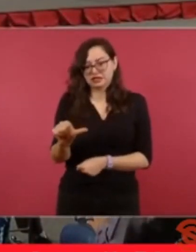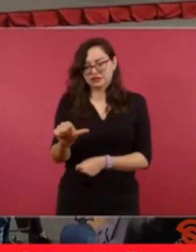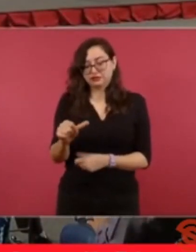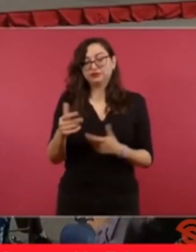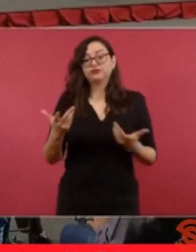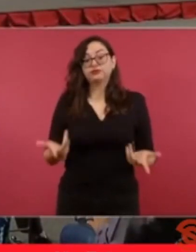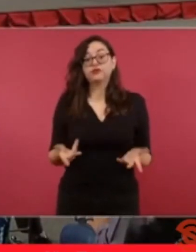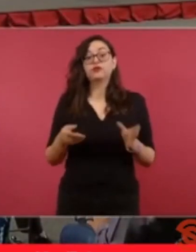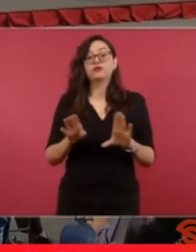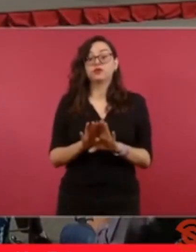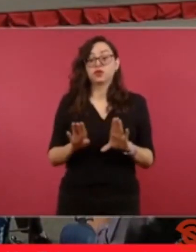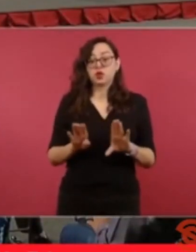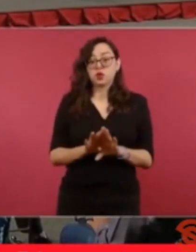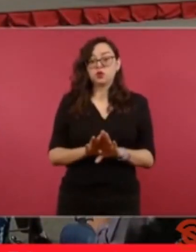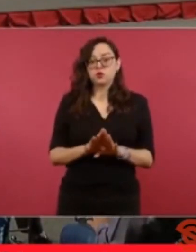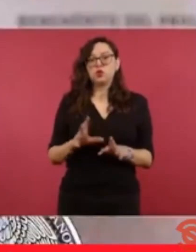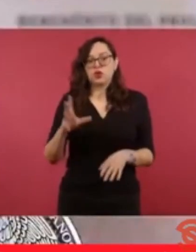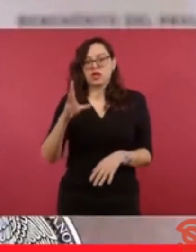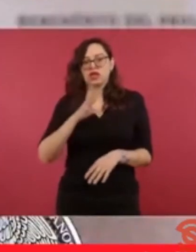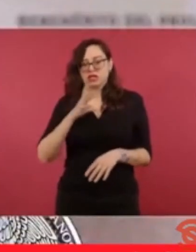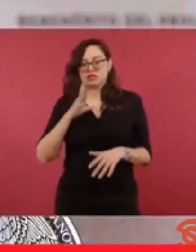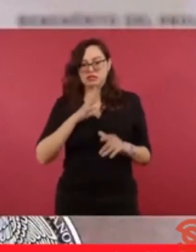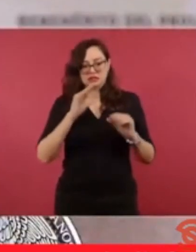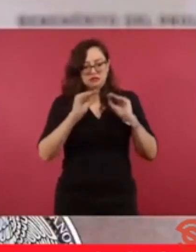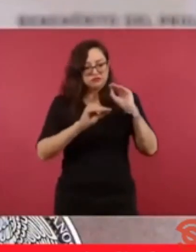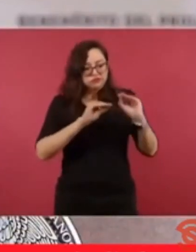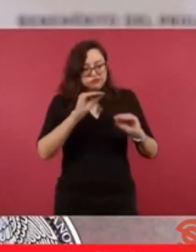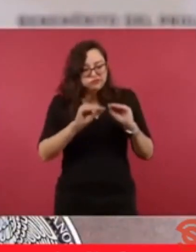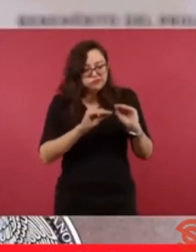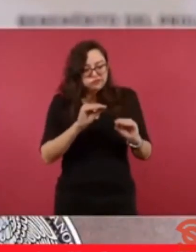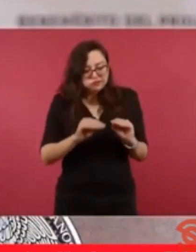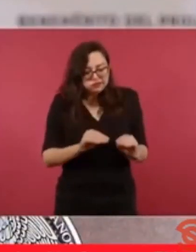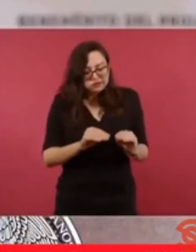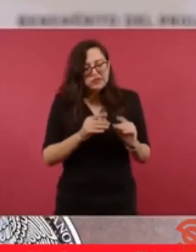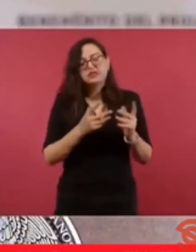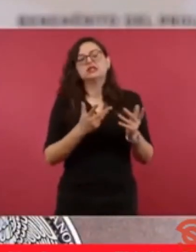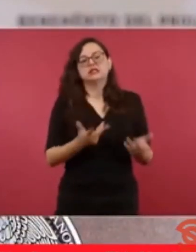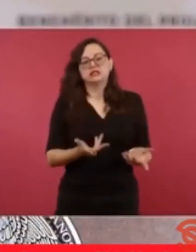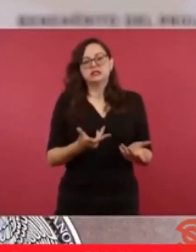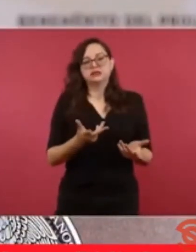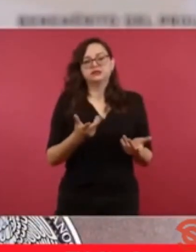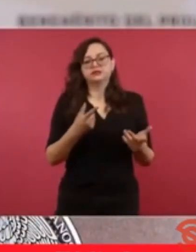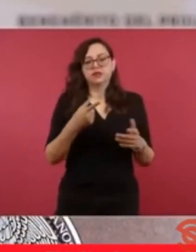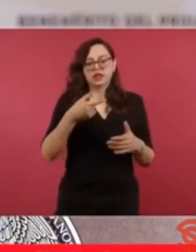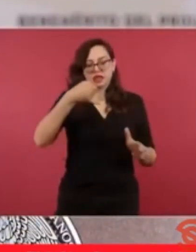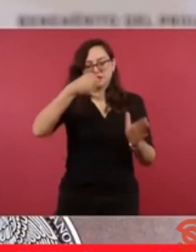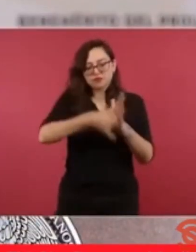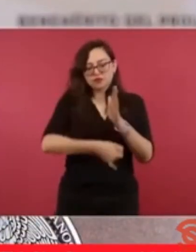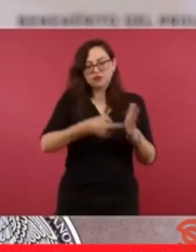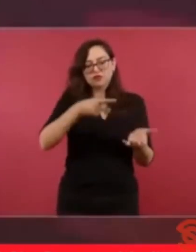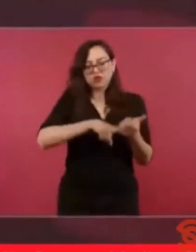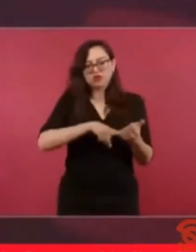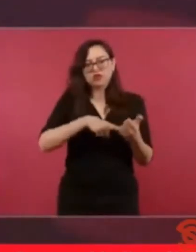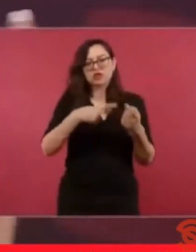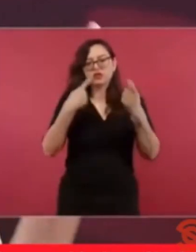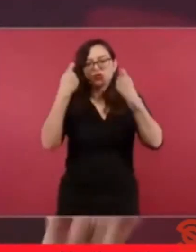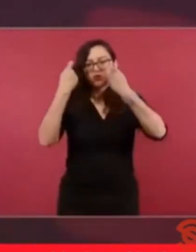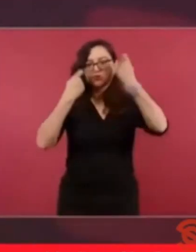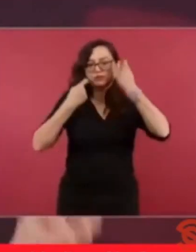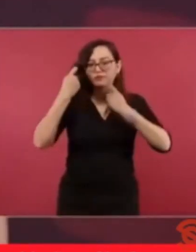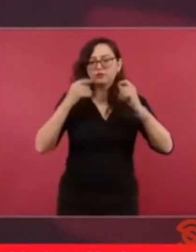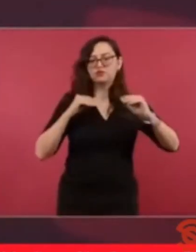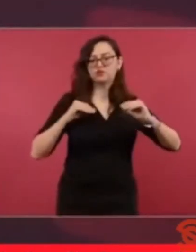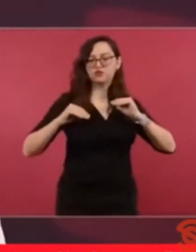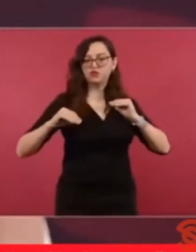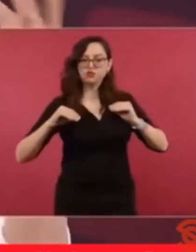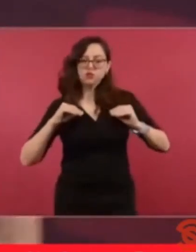de técnicas de machine learning, denominadas como deep learning, que más o menos es aprendizaje profundo, digamos, de los rasgos, de cómo se